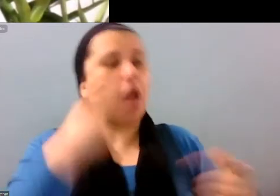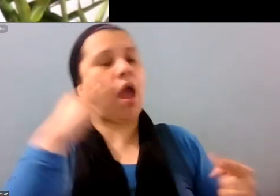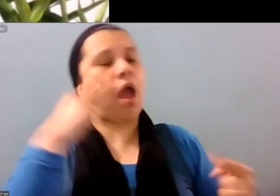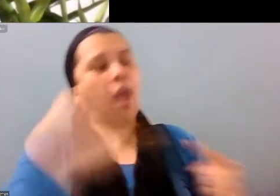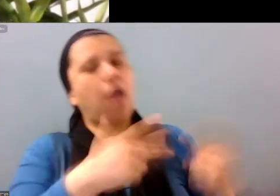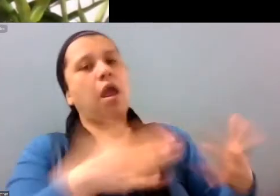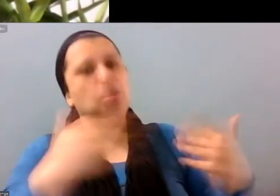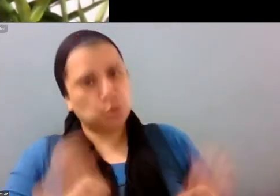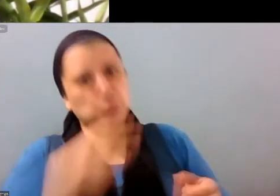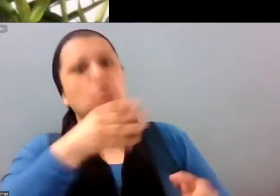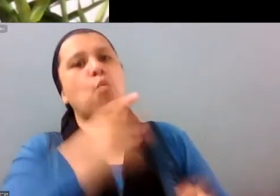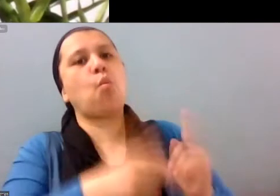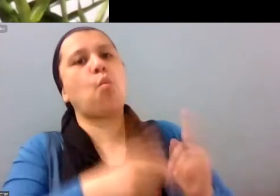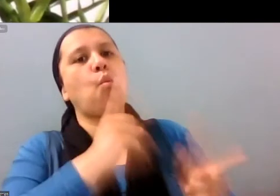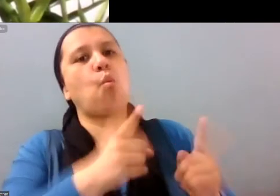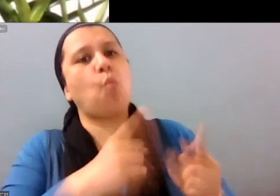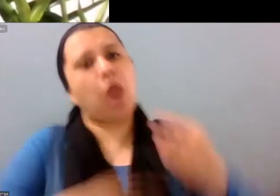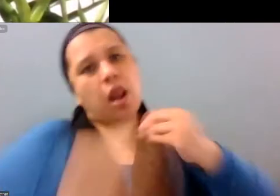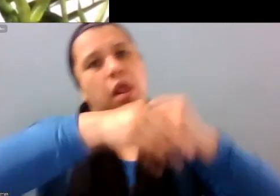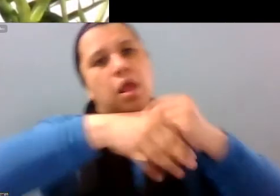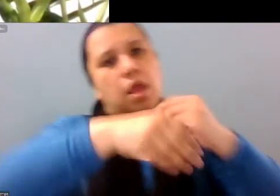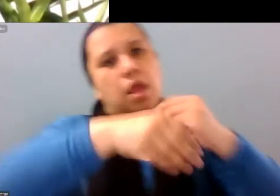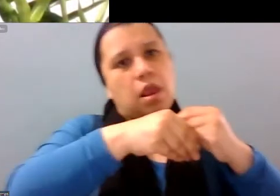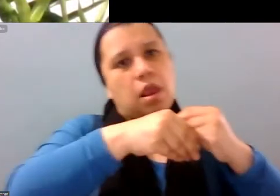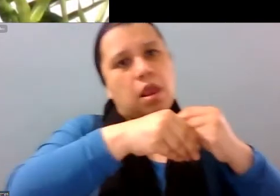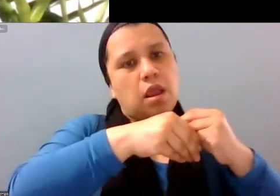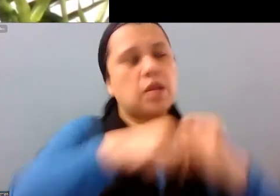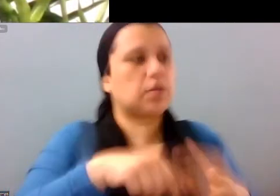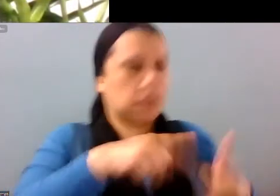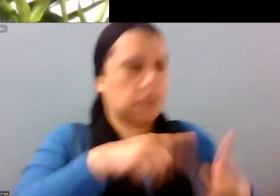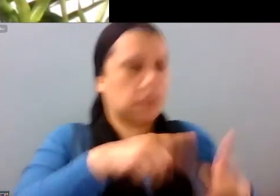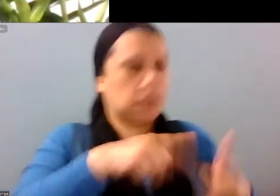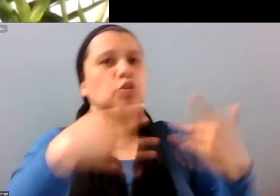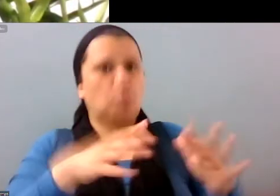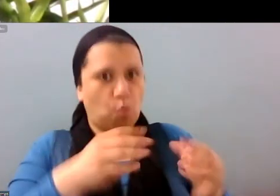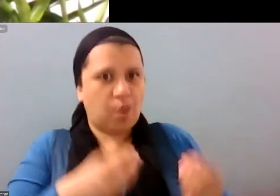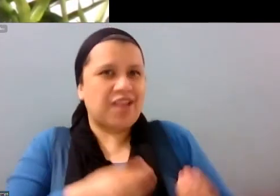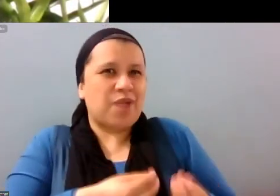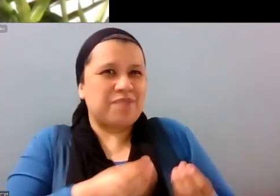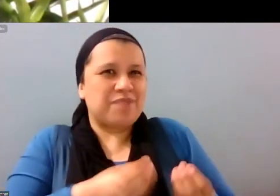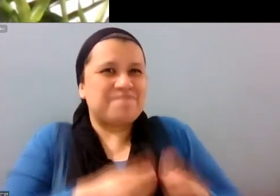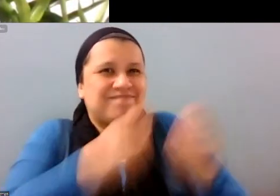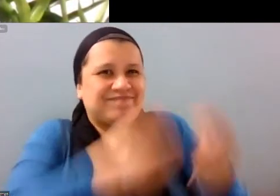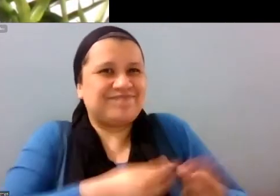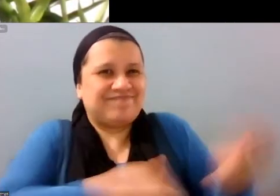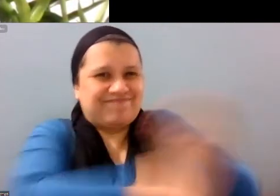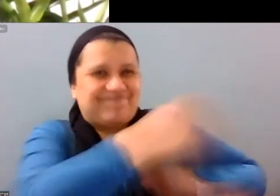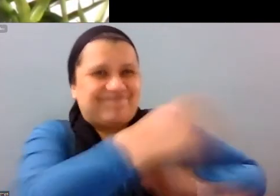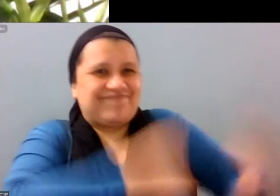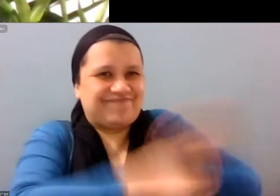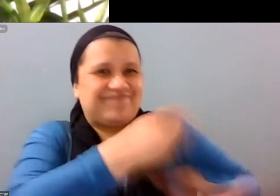recomendaciones adicionales y pueda nutrir también alimentar a esa docente